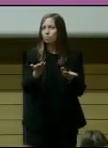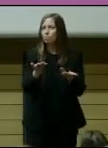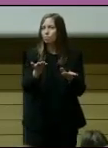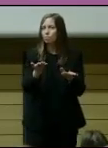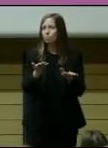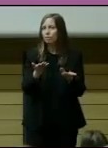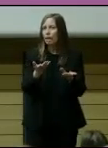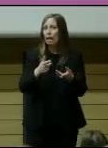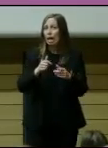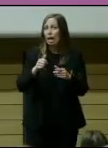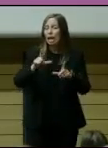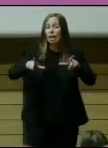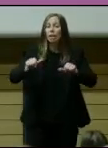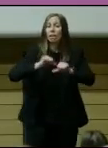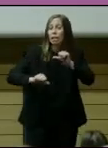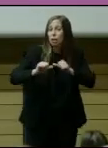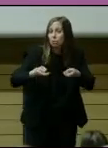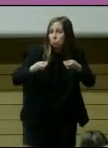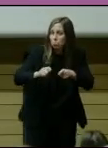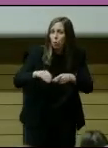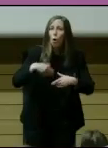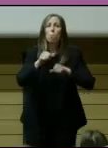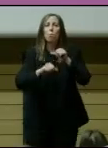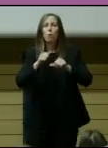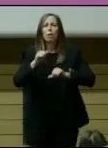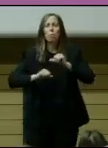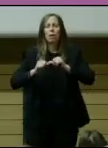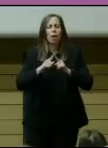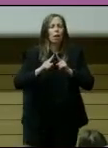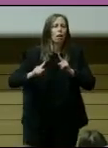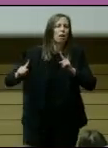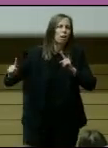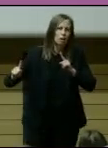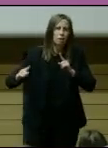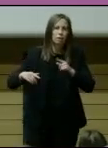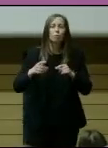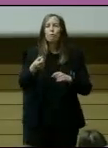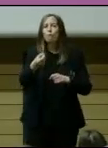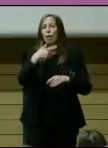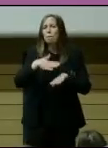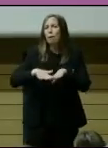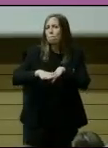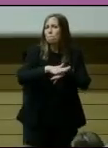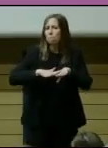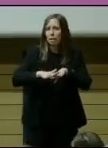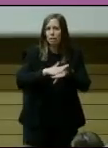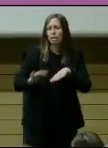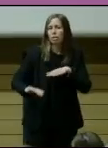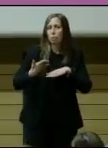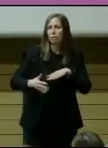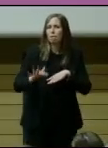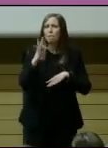tendríamos que cerrar los quirófanos o los procesos de operación serían larguísimos. Es un fármaco brutal, genial